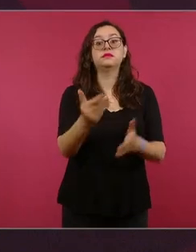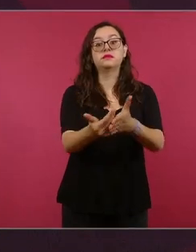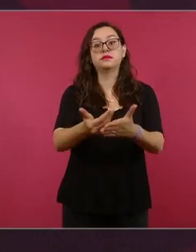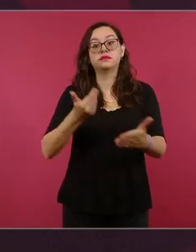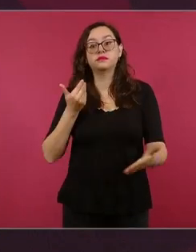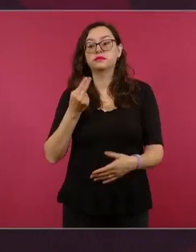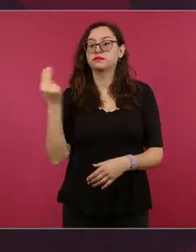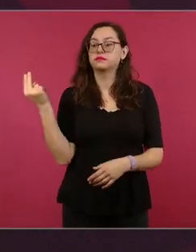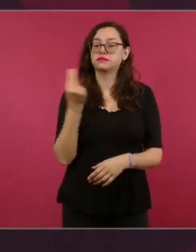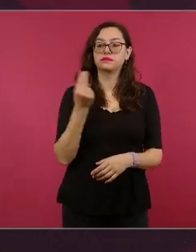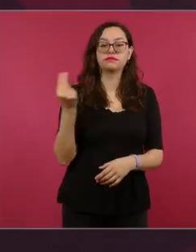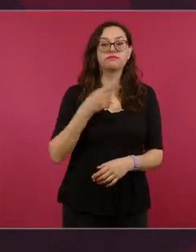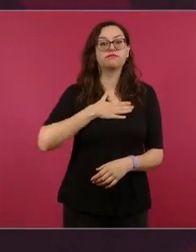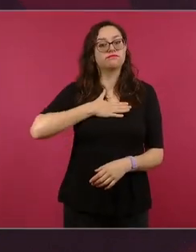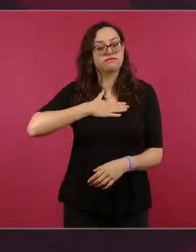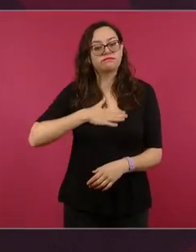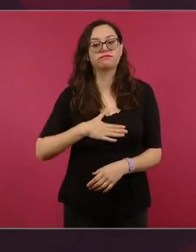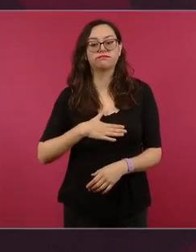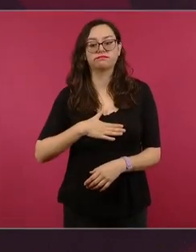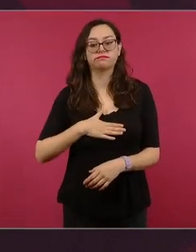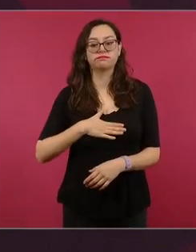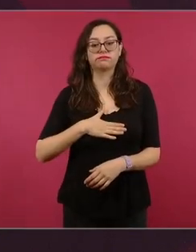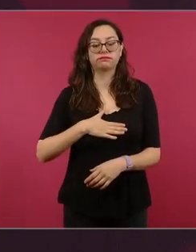Y eso es lo que más nos ha ayudado.